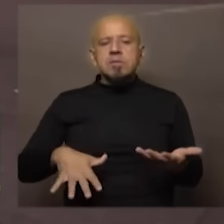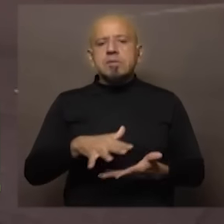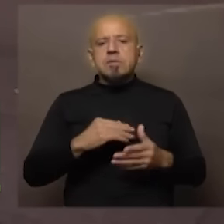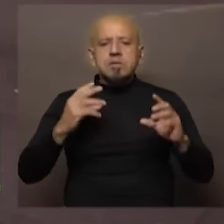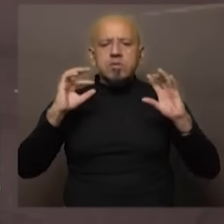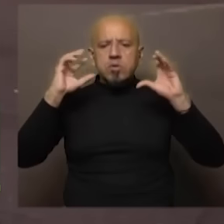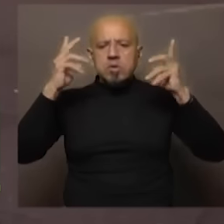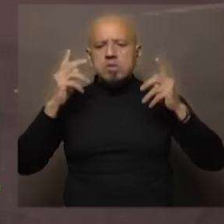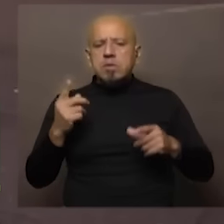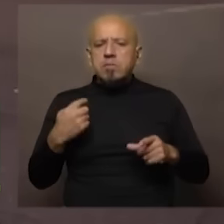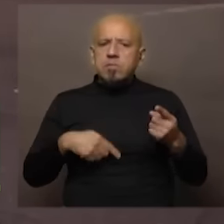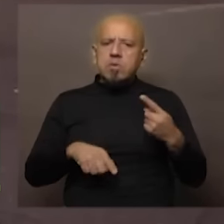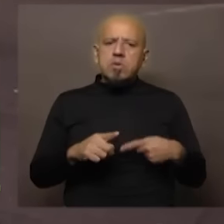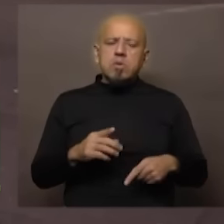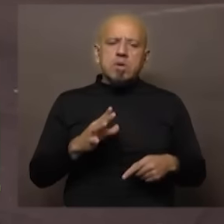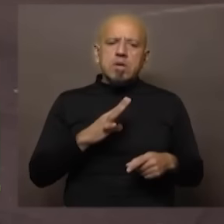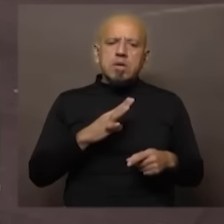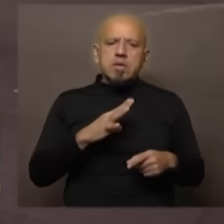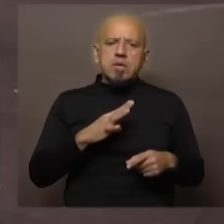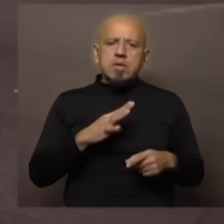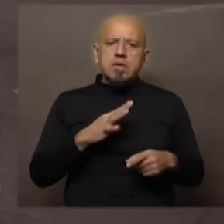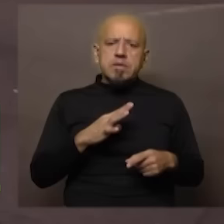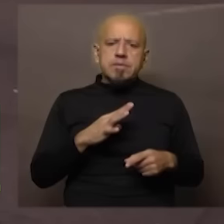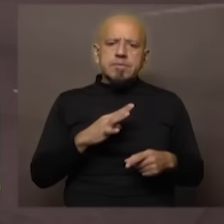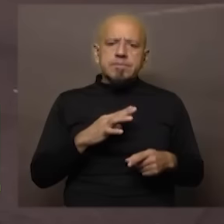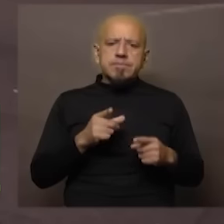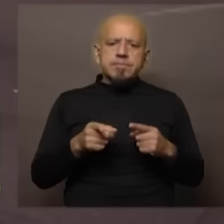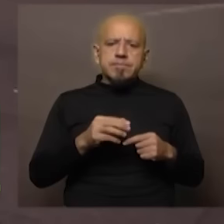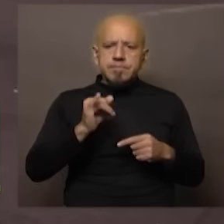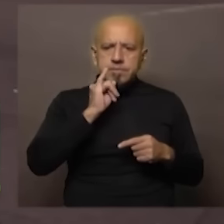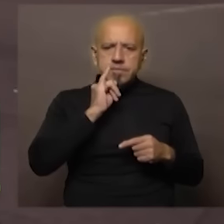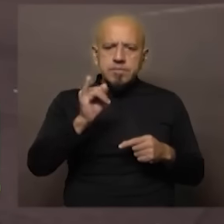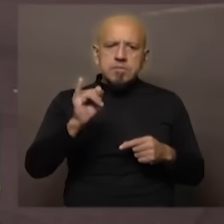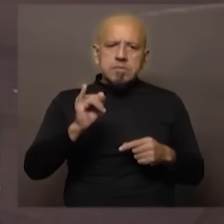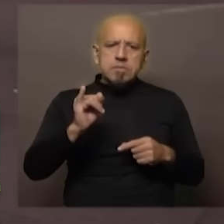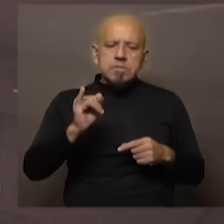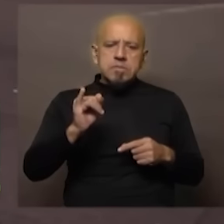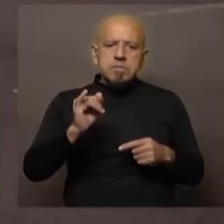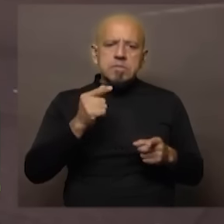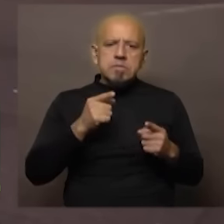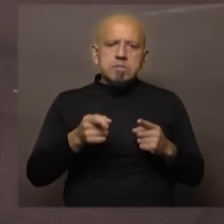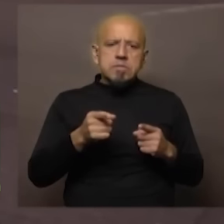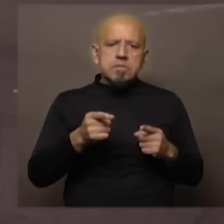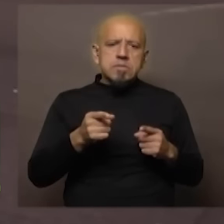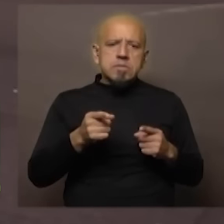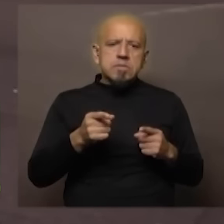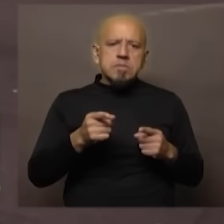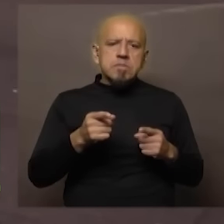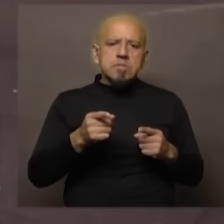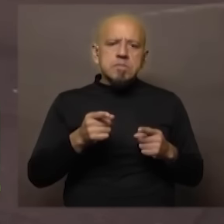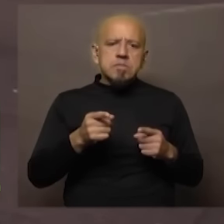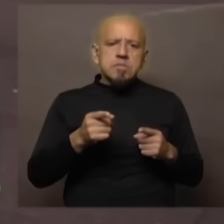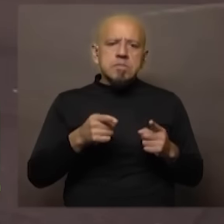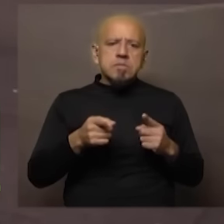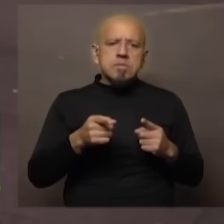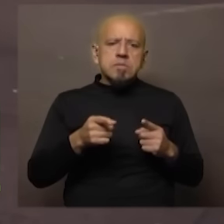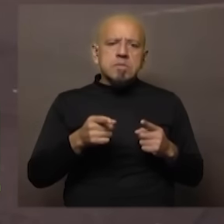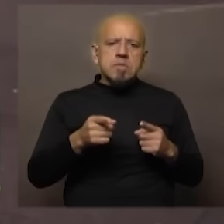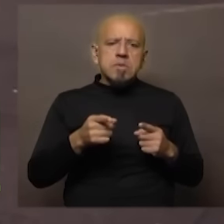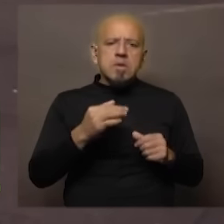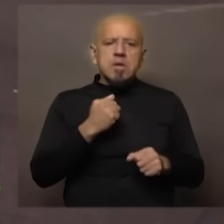pero también se diferencia esta denuncia presentada frente a una, que presenta una trabajadora